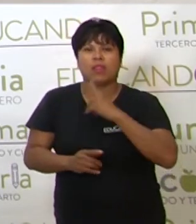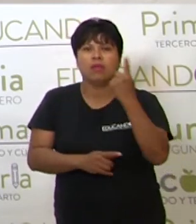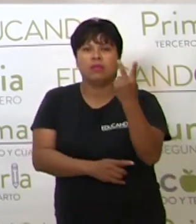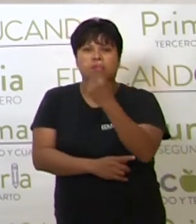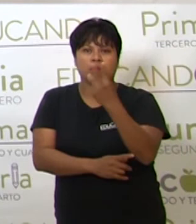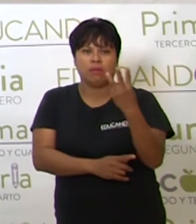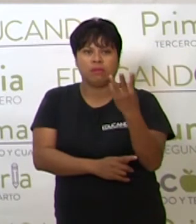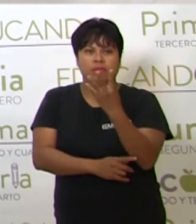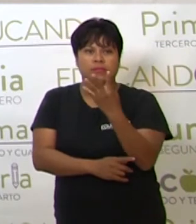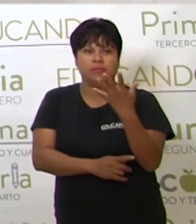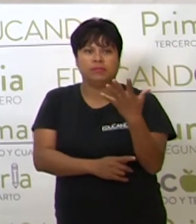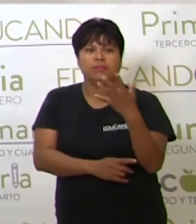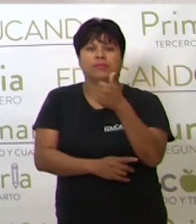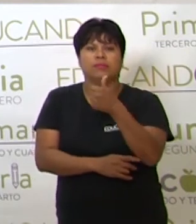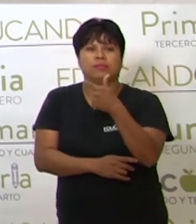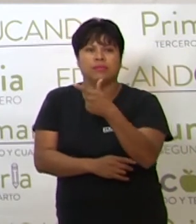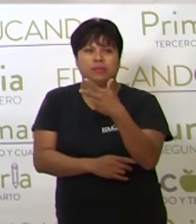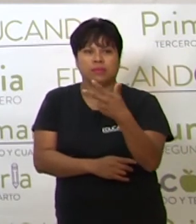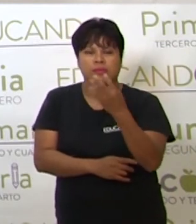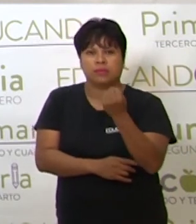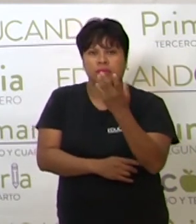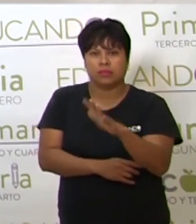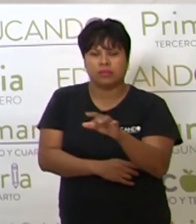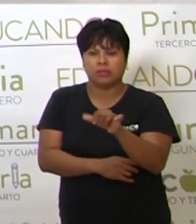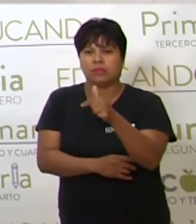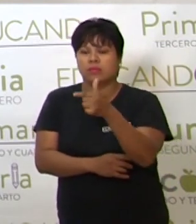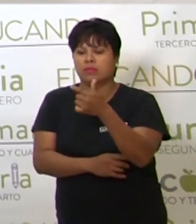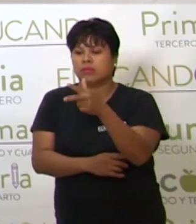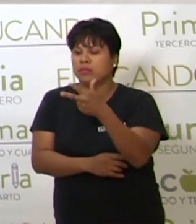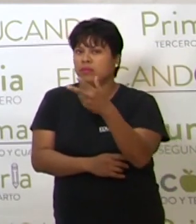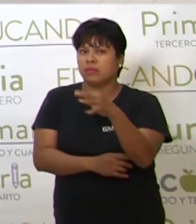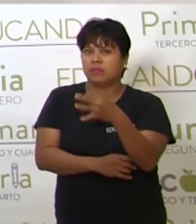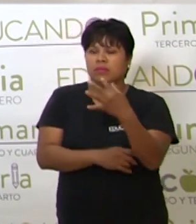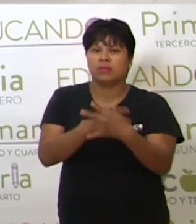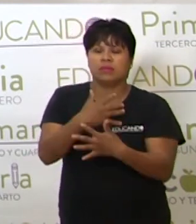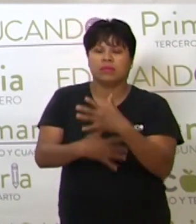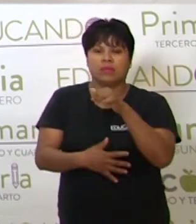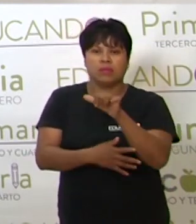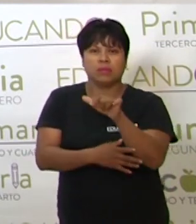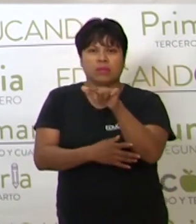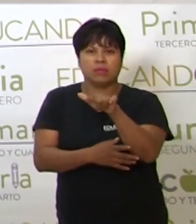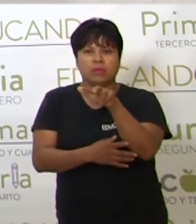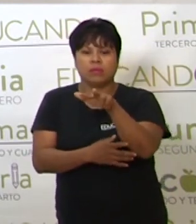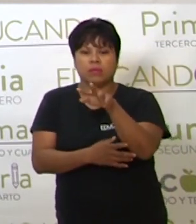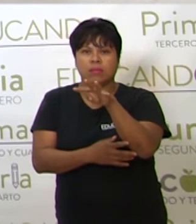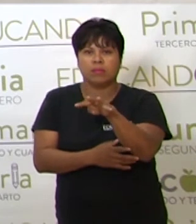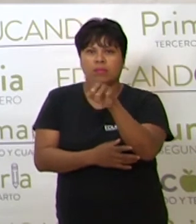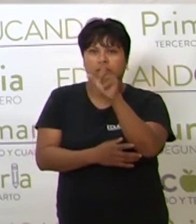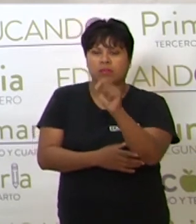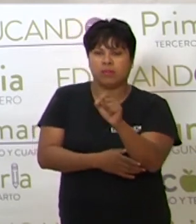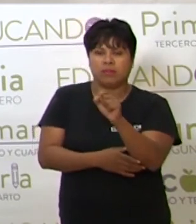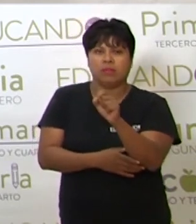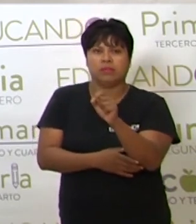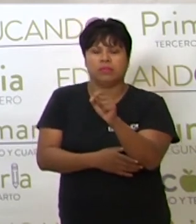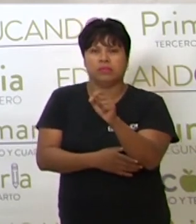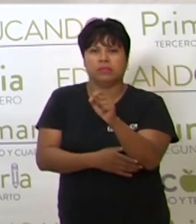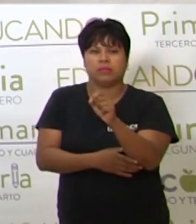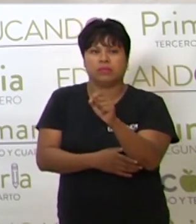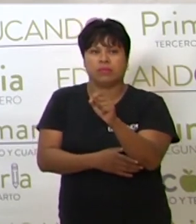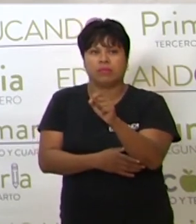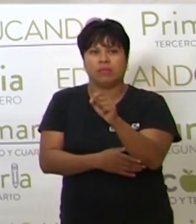3 4 5 6 7 8 9 10 11 12 13 14 15 16 17 18 19 20